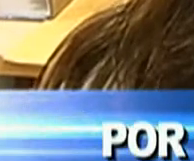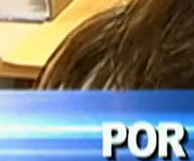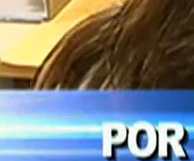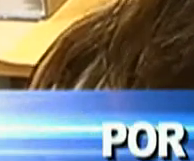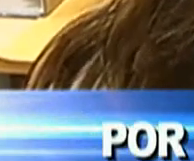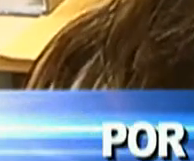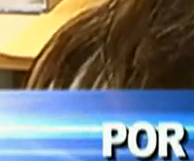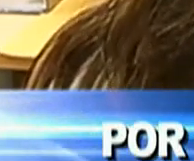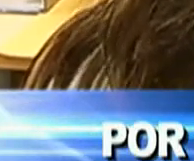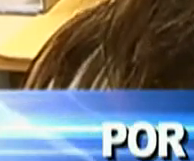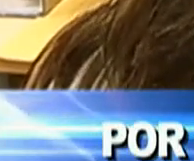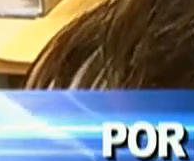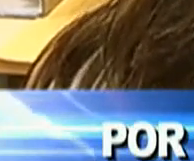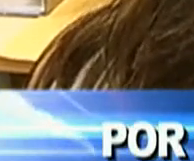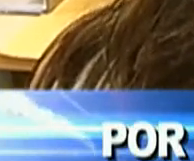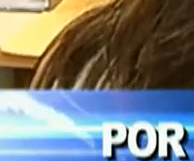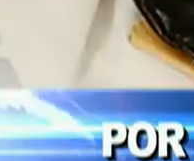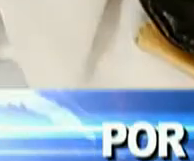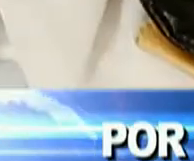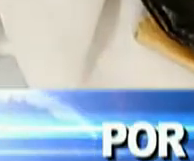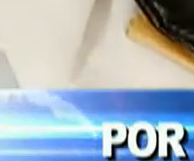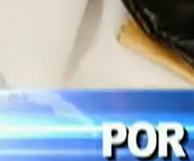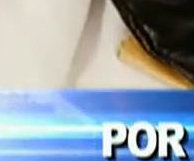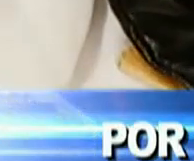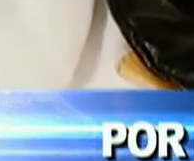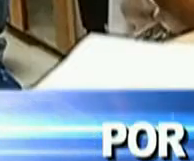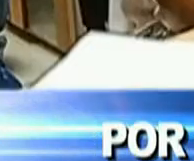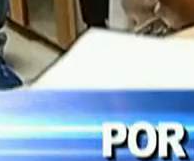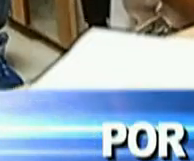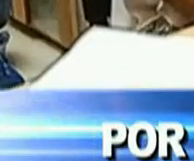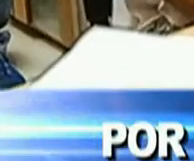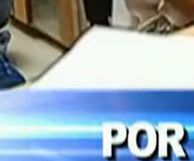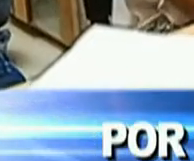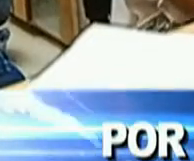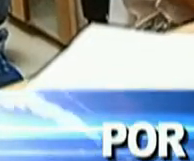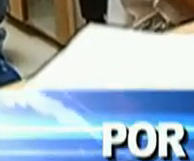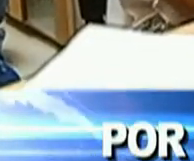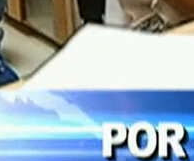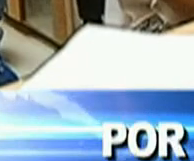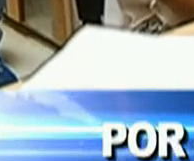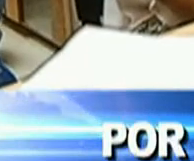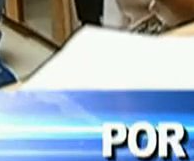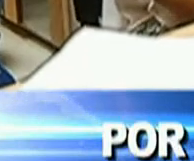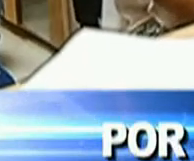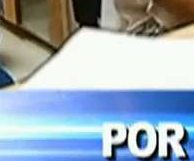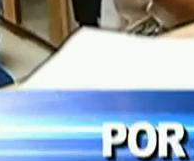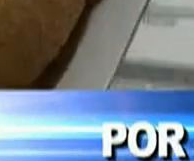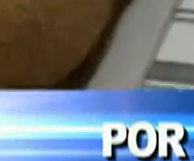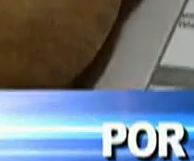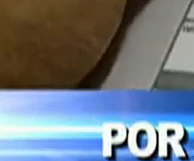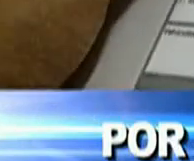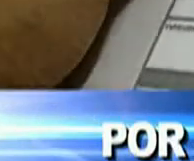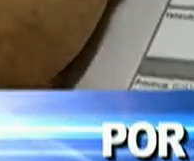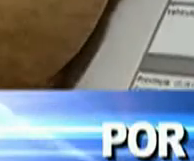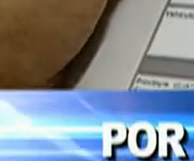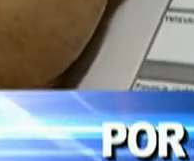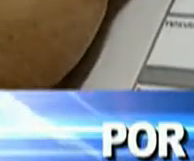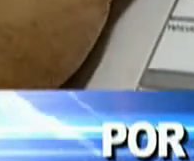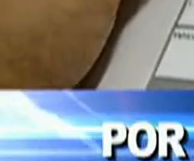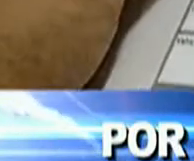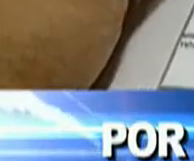La mujer supo que su nombre era mal utilizado al ver el noticiero de RTS.